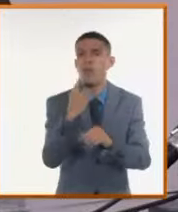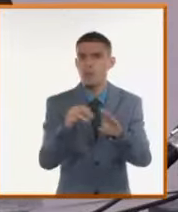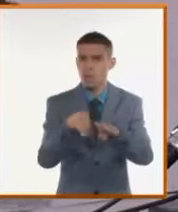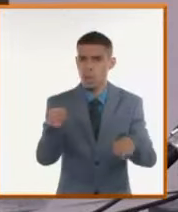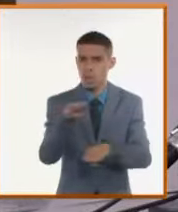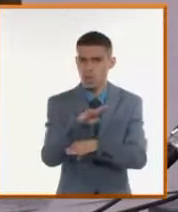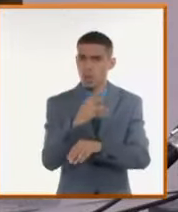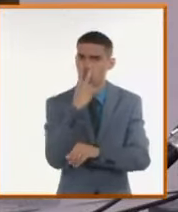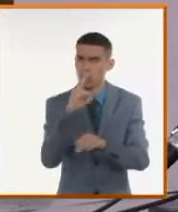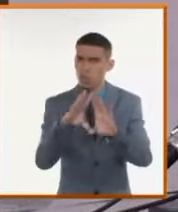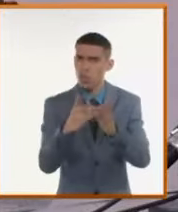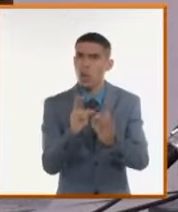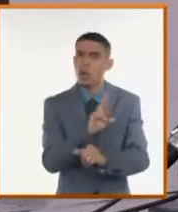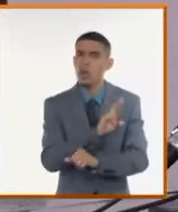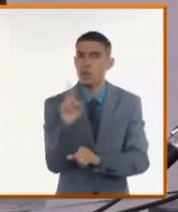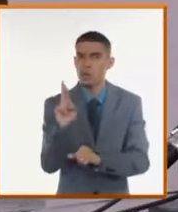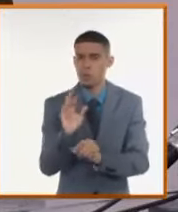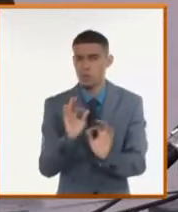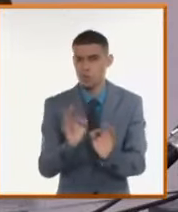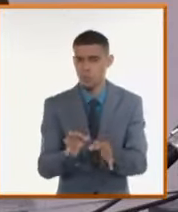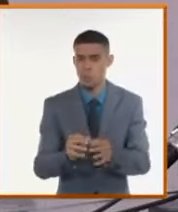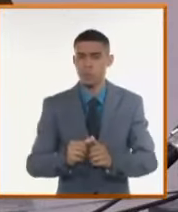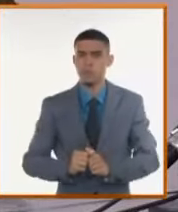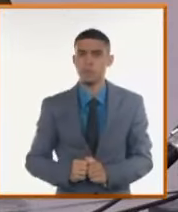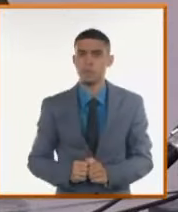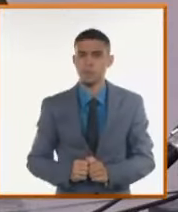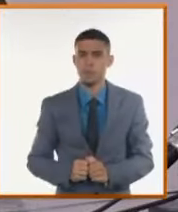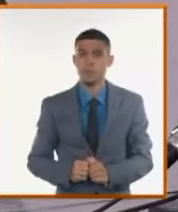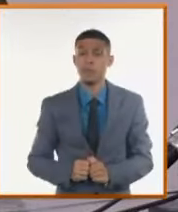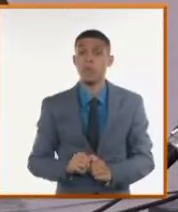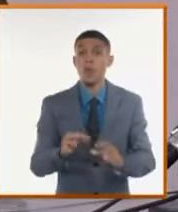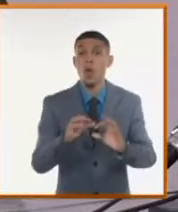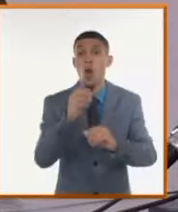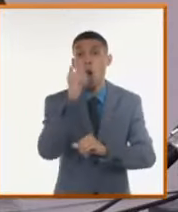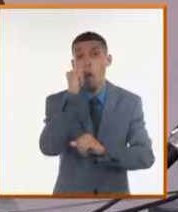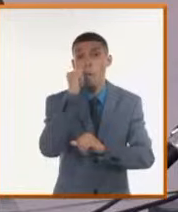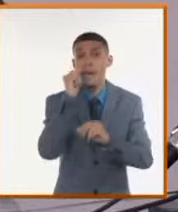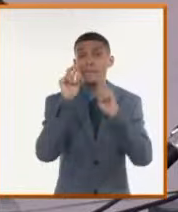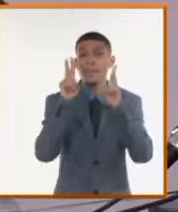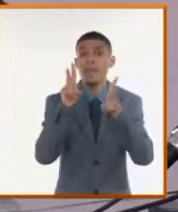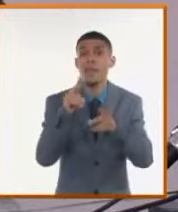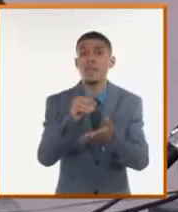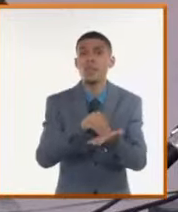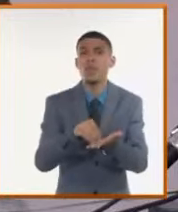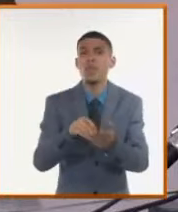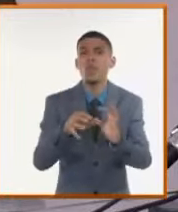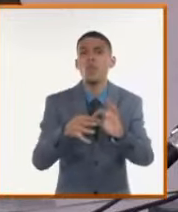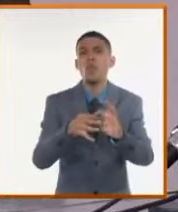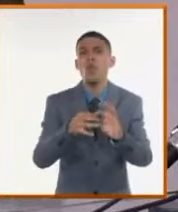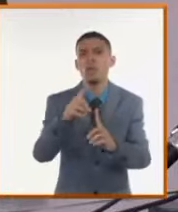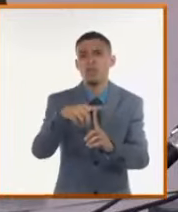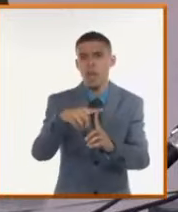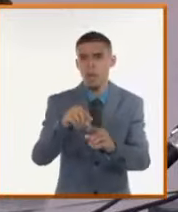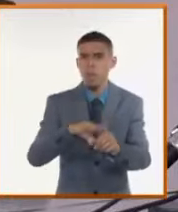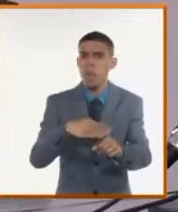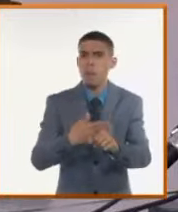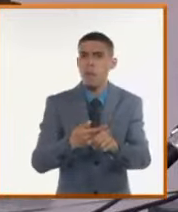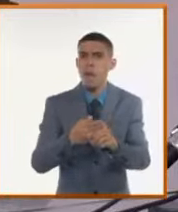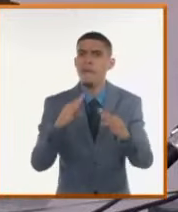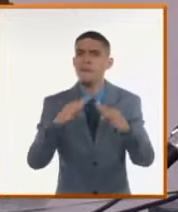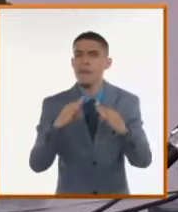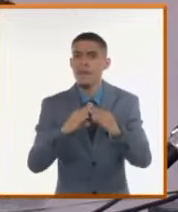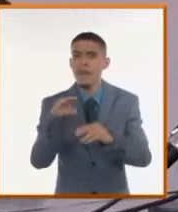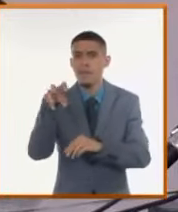transporte en la revolución como le queramos decir un guantanamero ilustre un hijo adoptivo de Pinar del Río donde fue